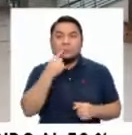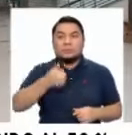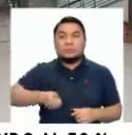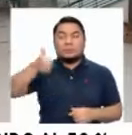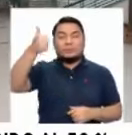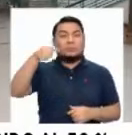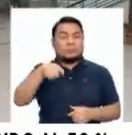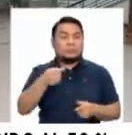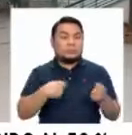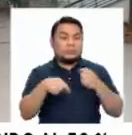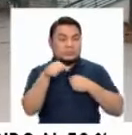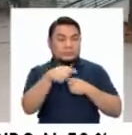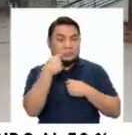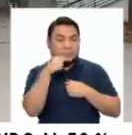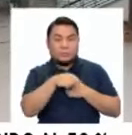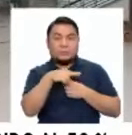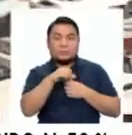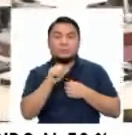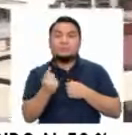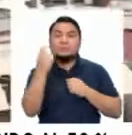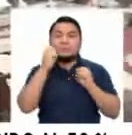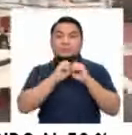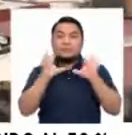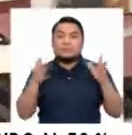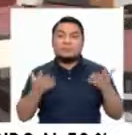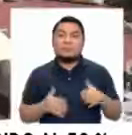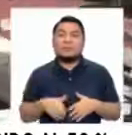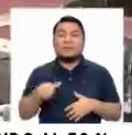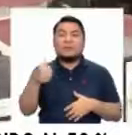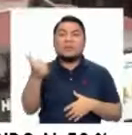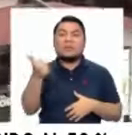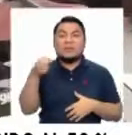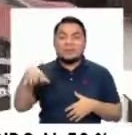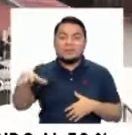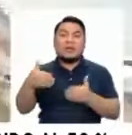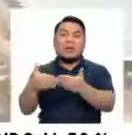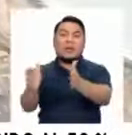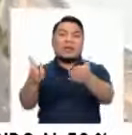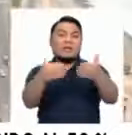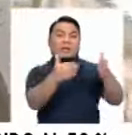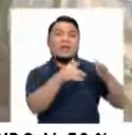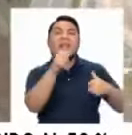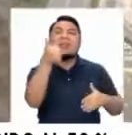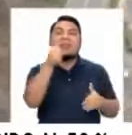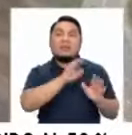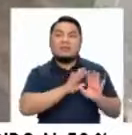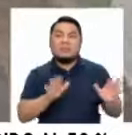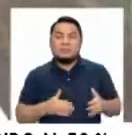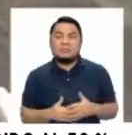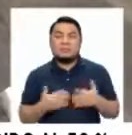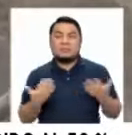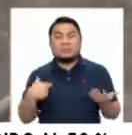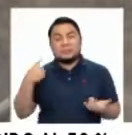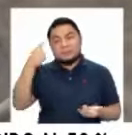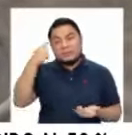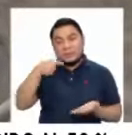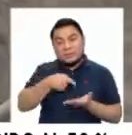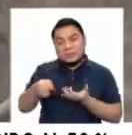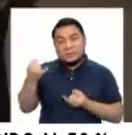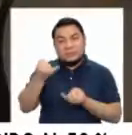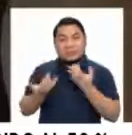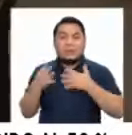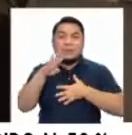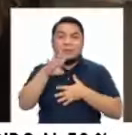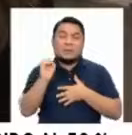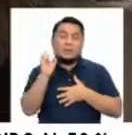centro comercial, señaló que en el primer día de reapertura 10 locales estuvieron atendiendo al público. Añadió que para el fin de semana el 40%